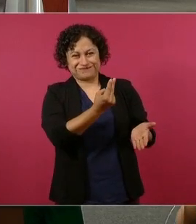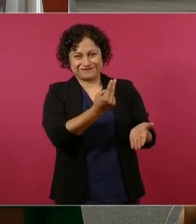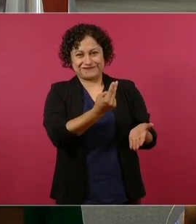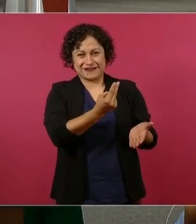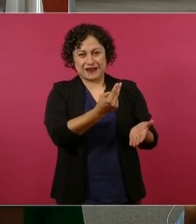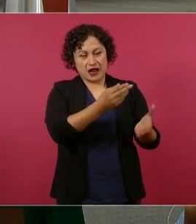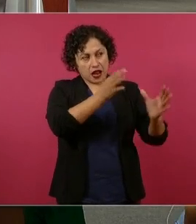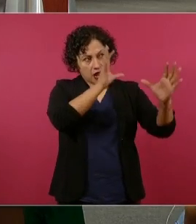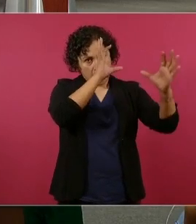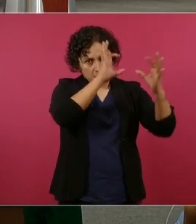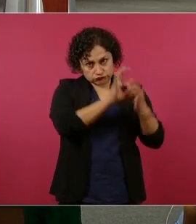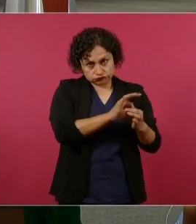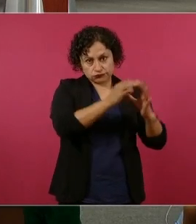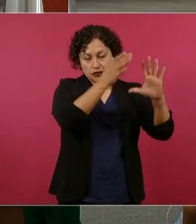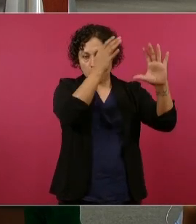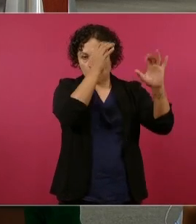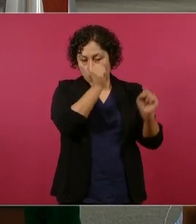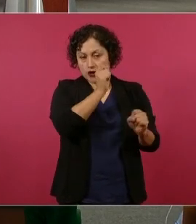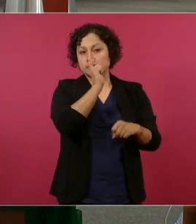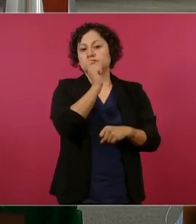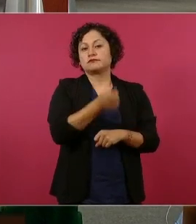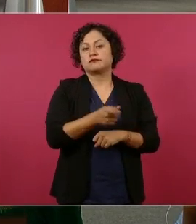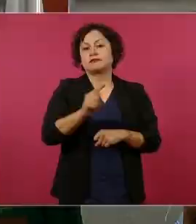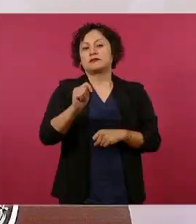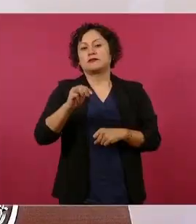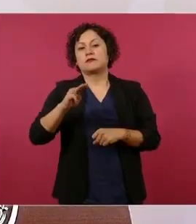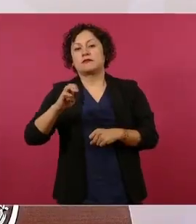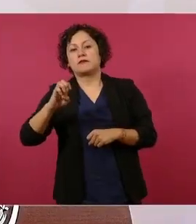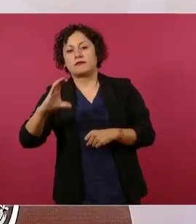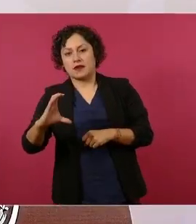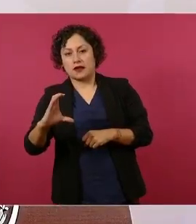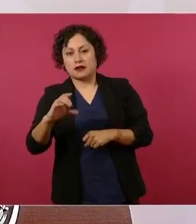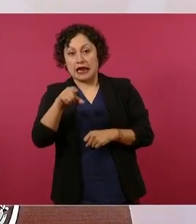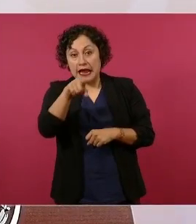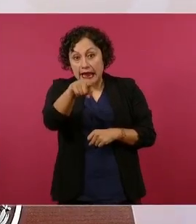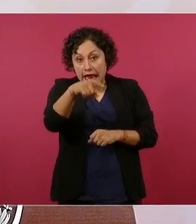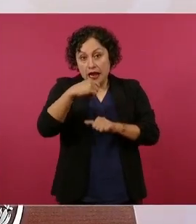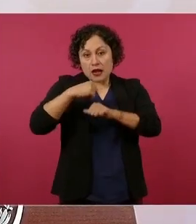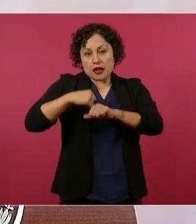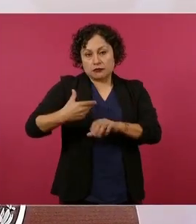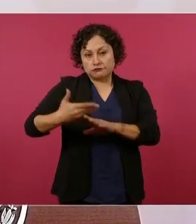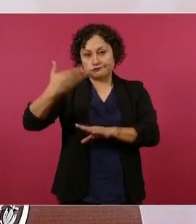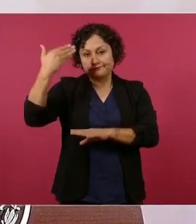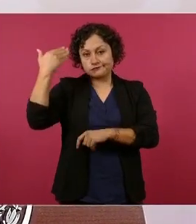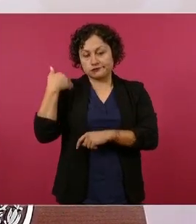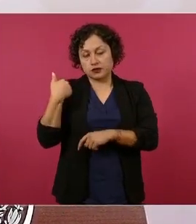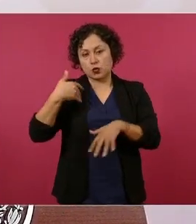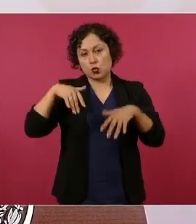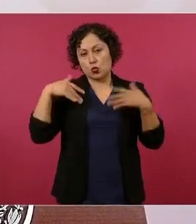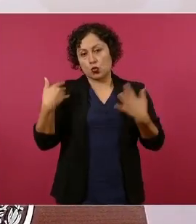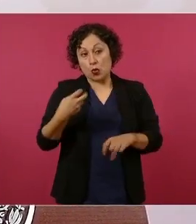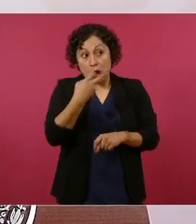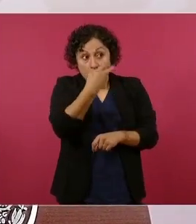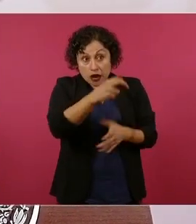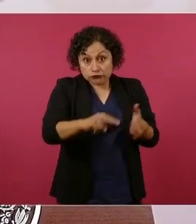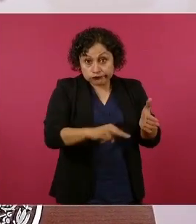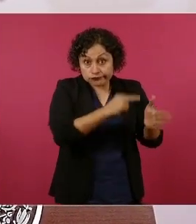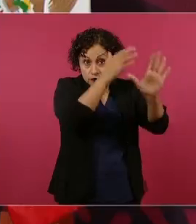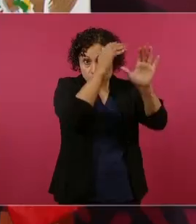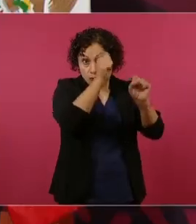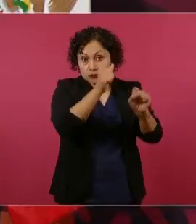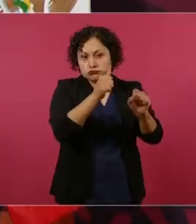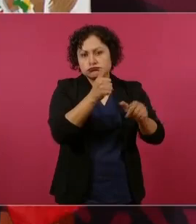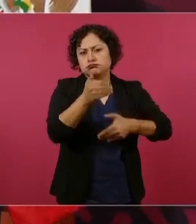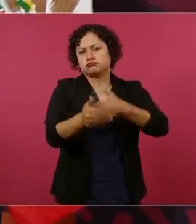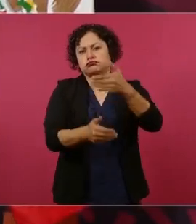comercial. Y fue muy favorable ese tratado para México. Por